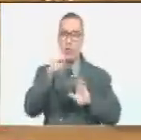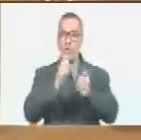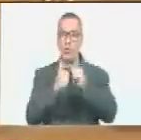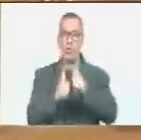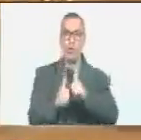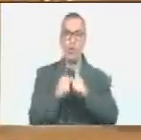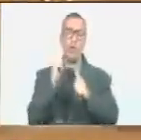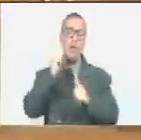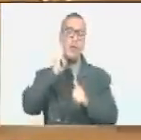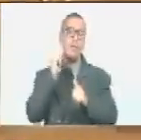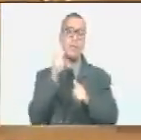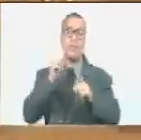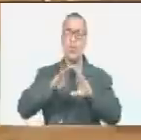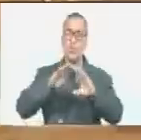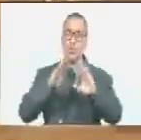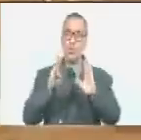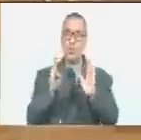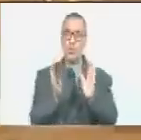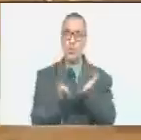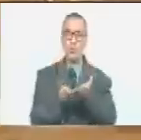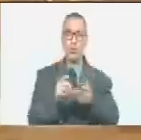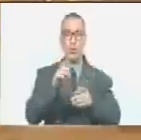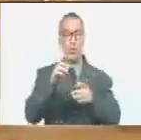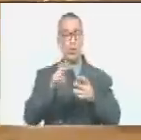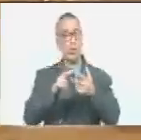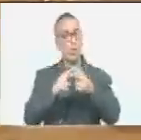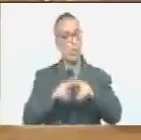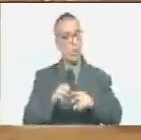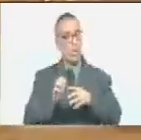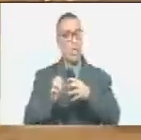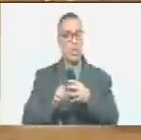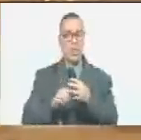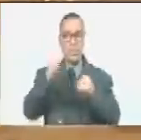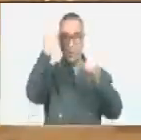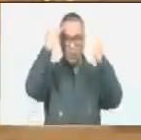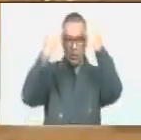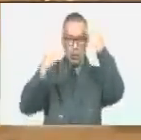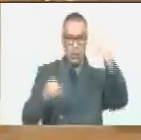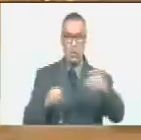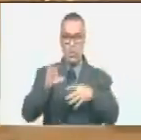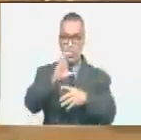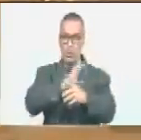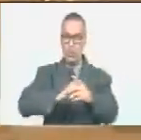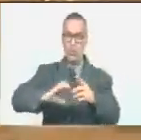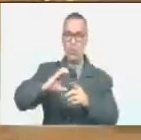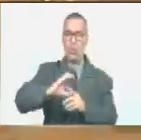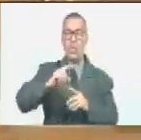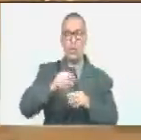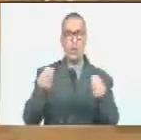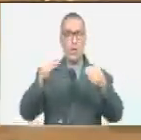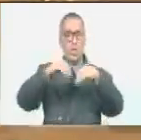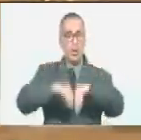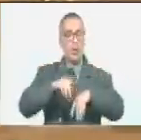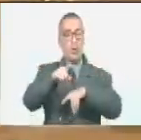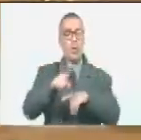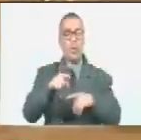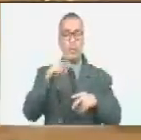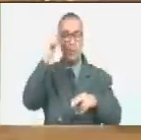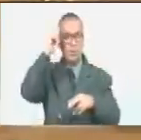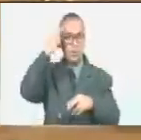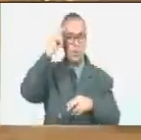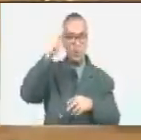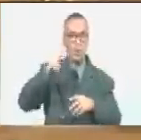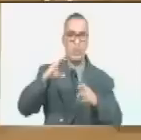deportes más antiguos del mundo, con características intelectuales y culturales que combinan elementos de